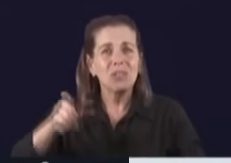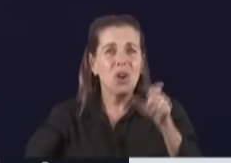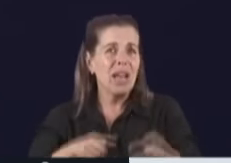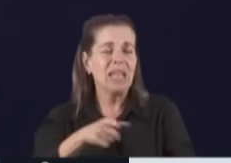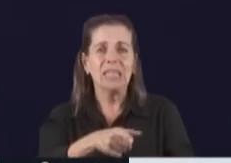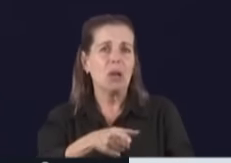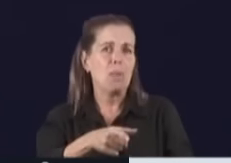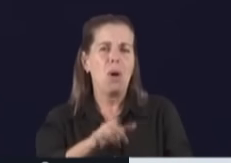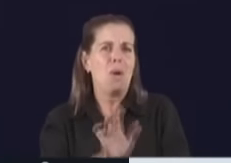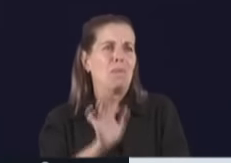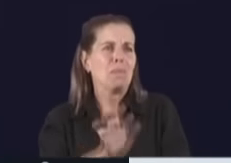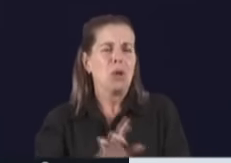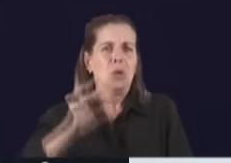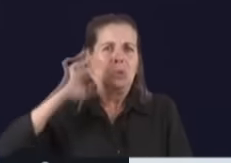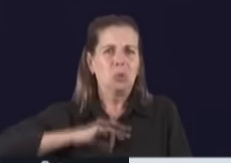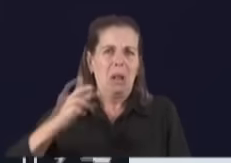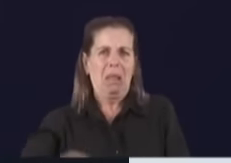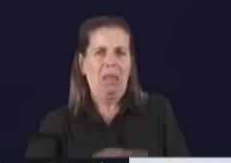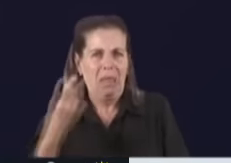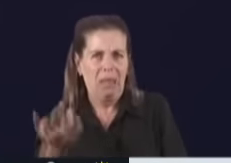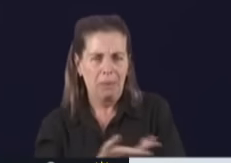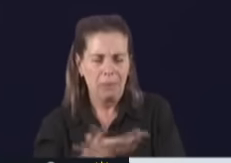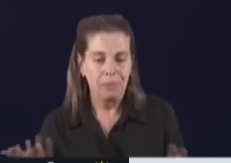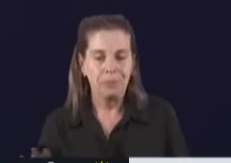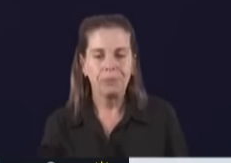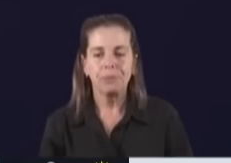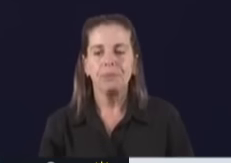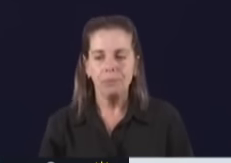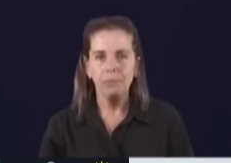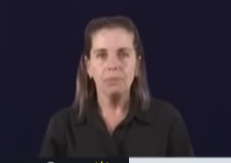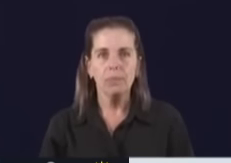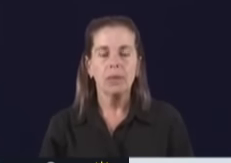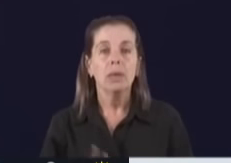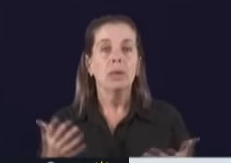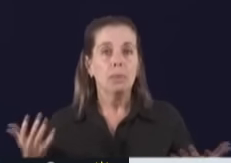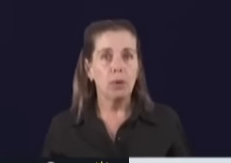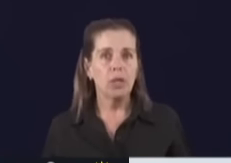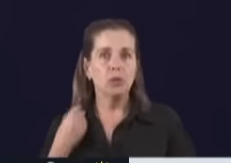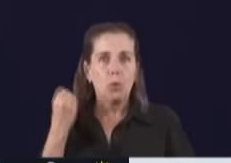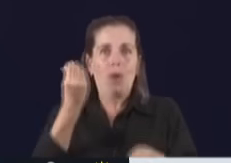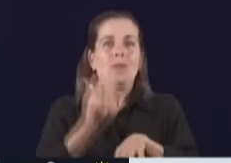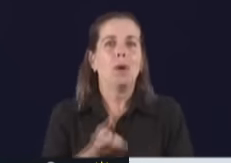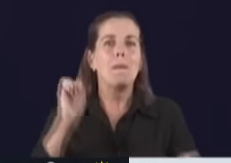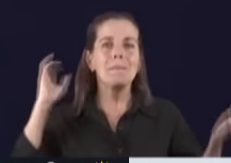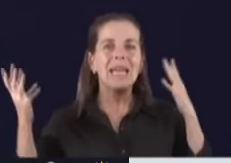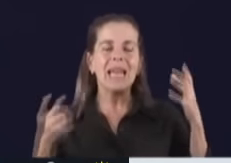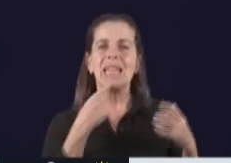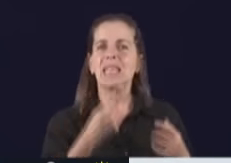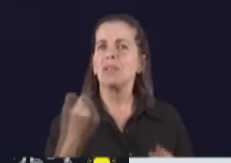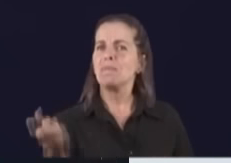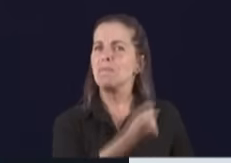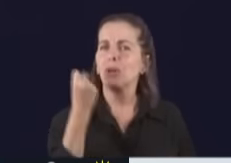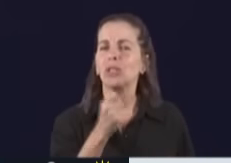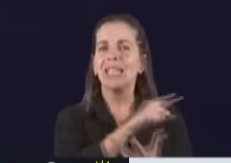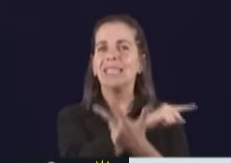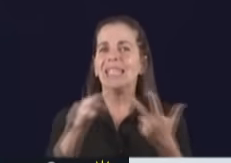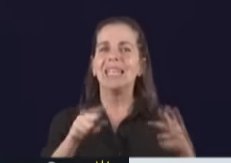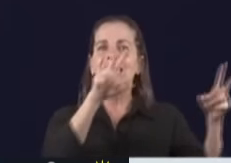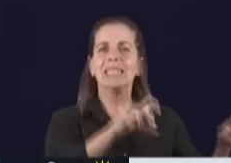prosperar. Por eso, la reconstrucción, a la que aludía el presidente, se ancló en 3 mandatos